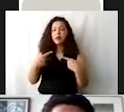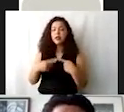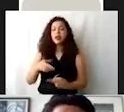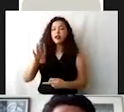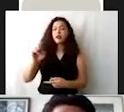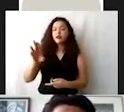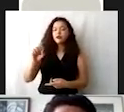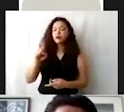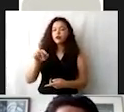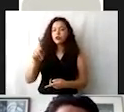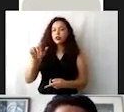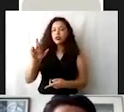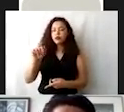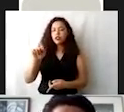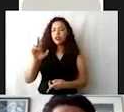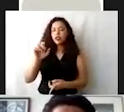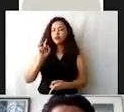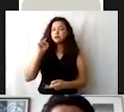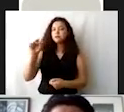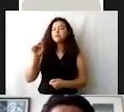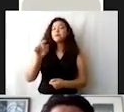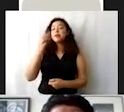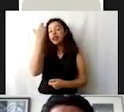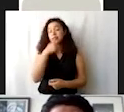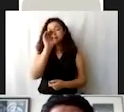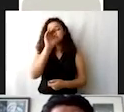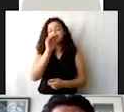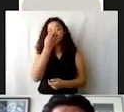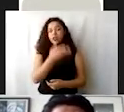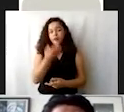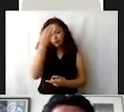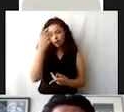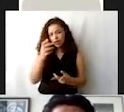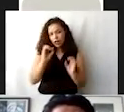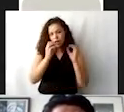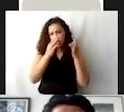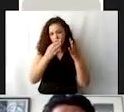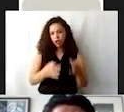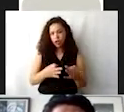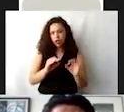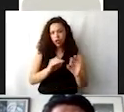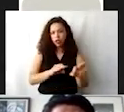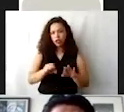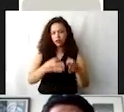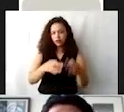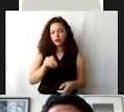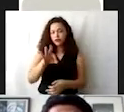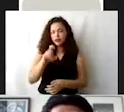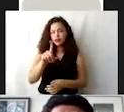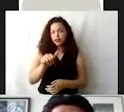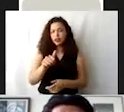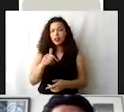tributario, solicitud de la verificación de domicilio fiscal, ¿sí? En otros trámites y